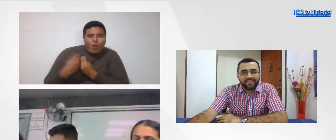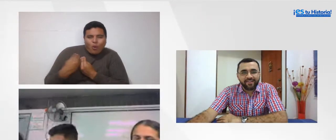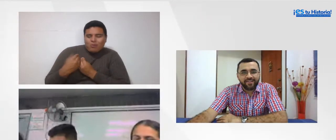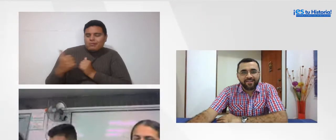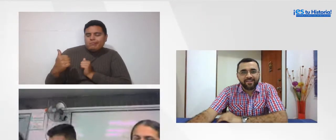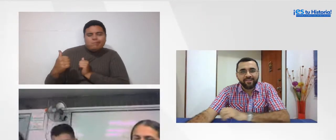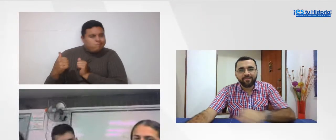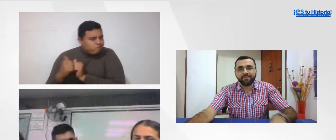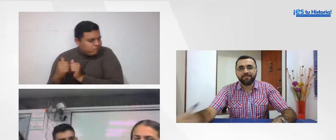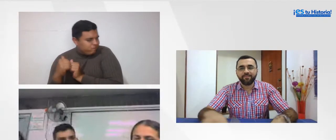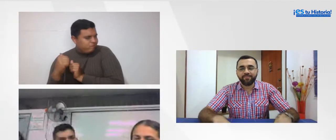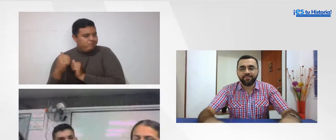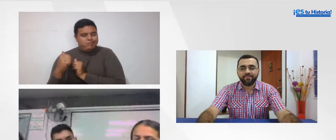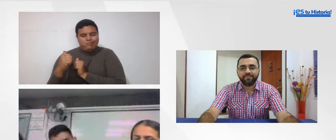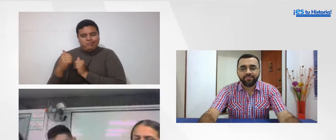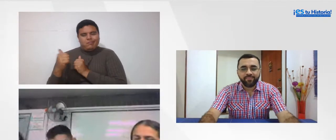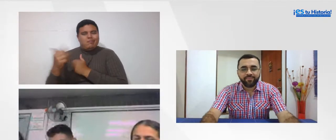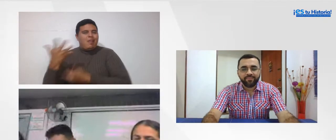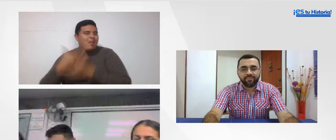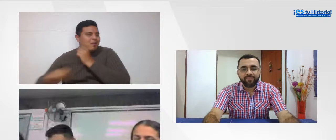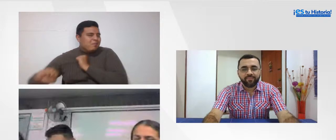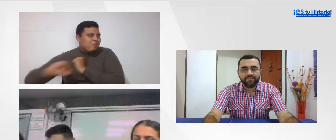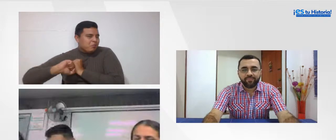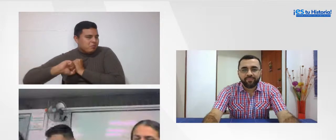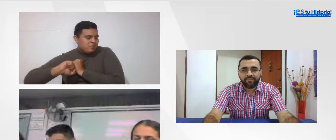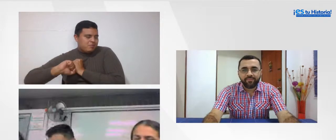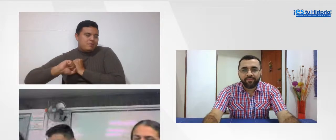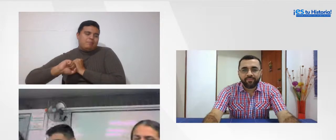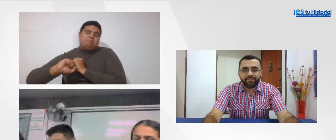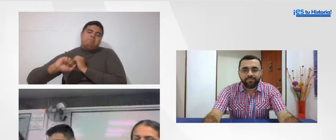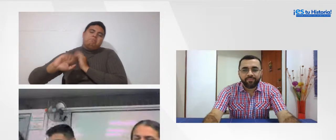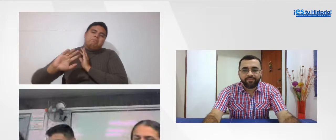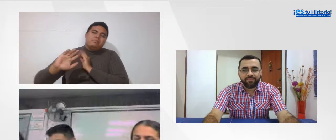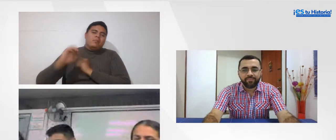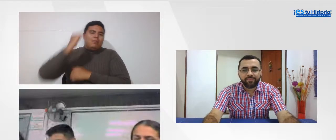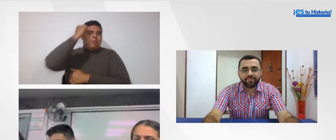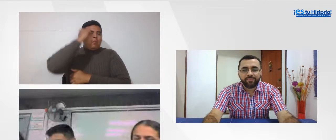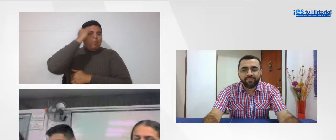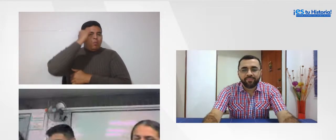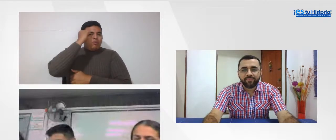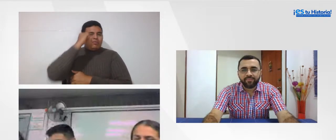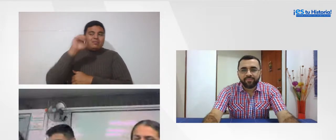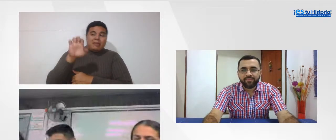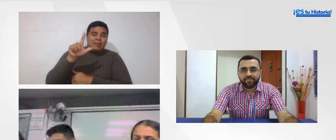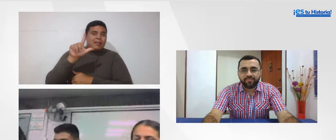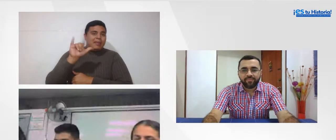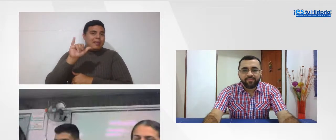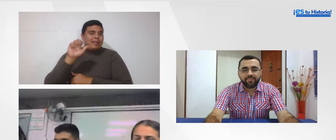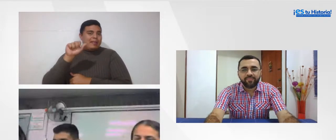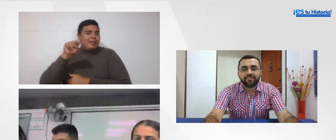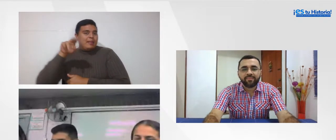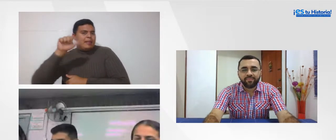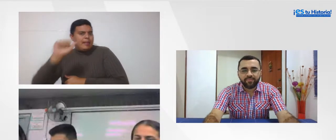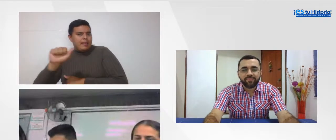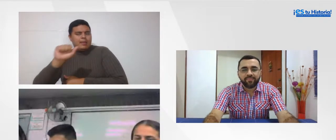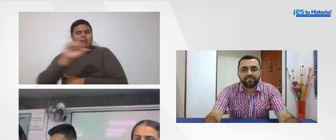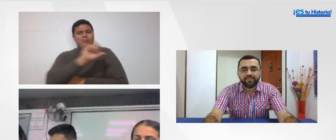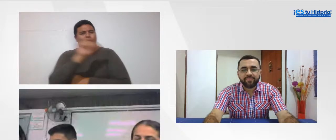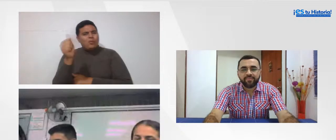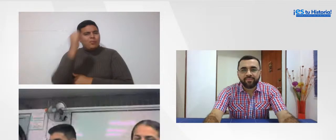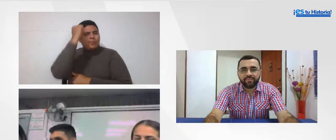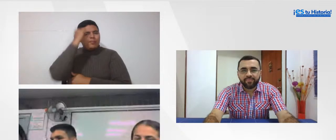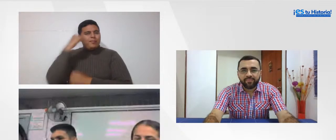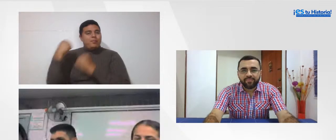me apoyan. La profesora Eliana, él lo apoya. Yo, entonces es